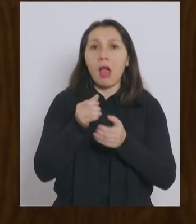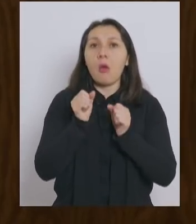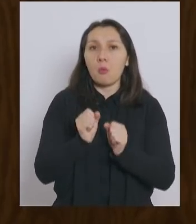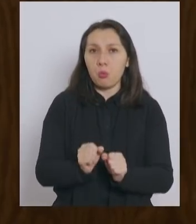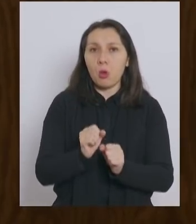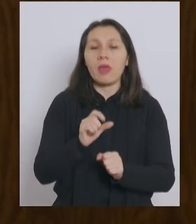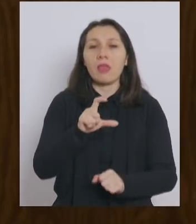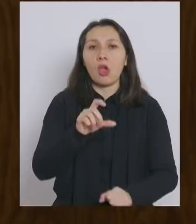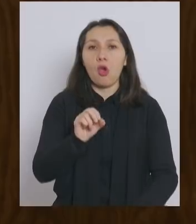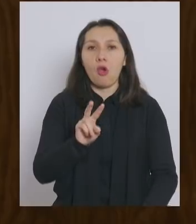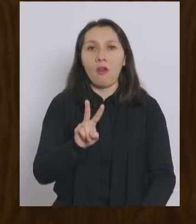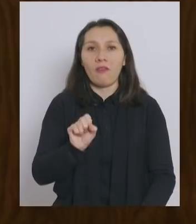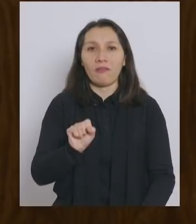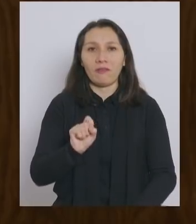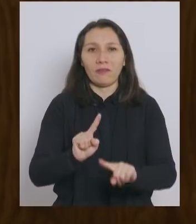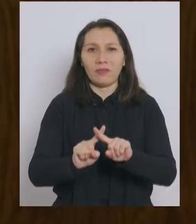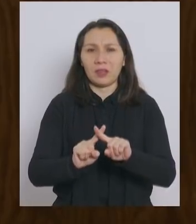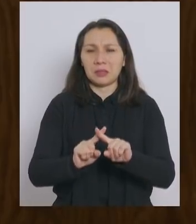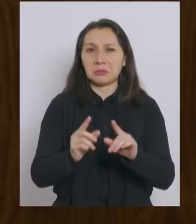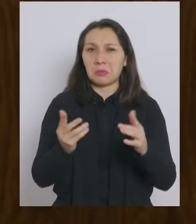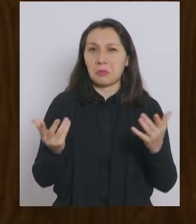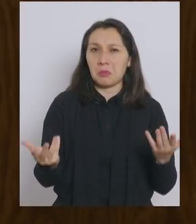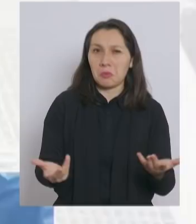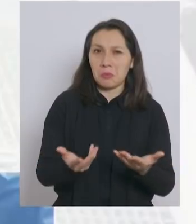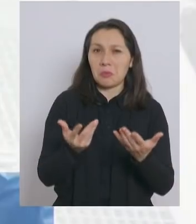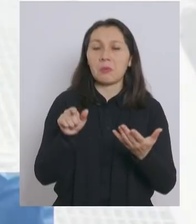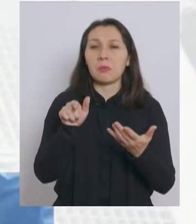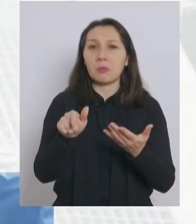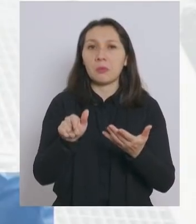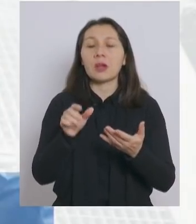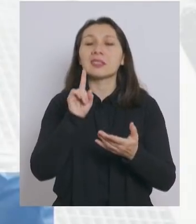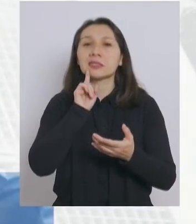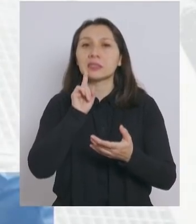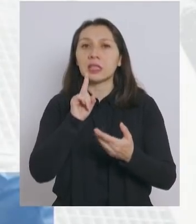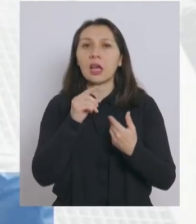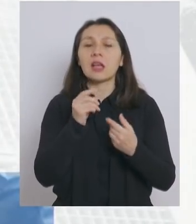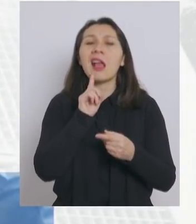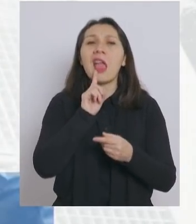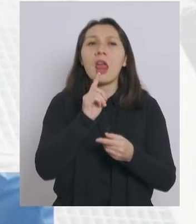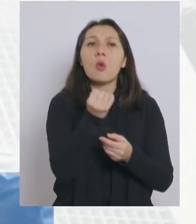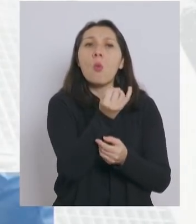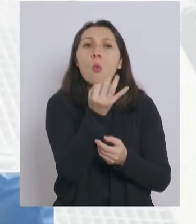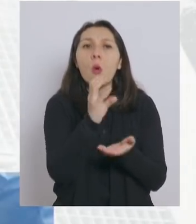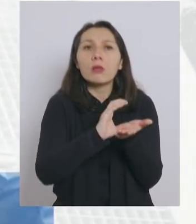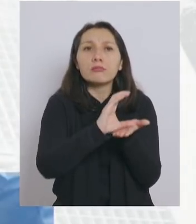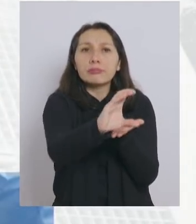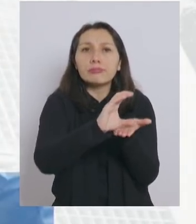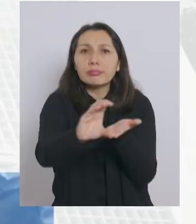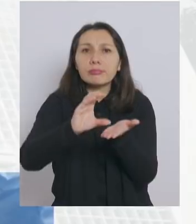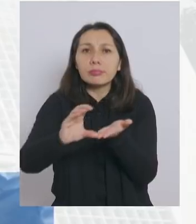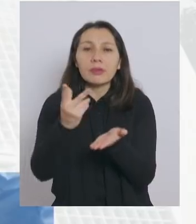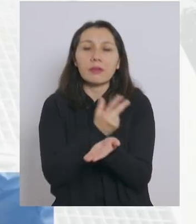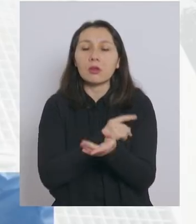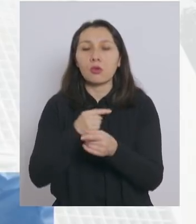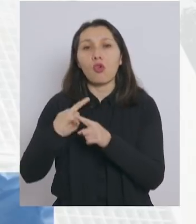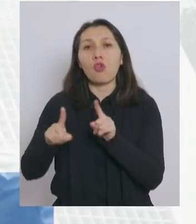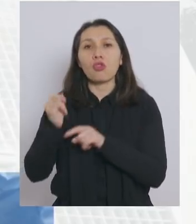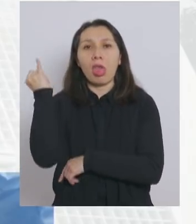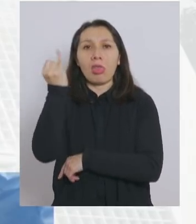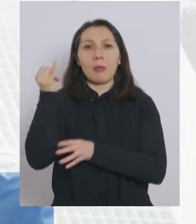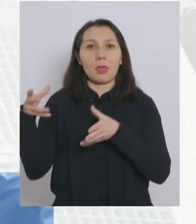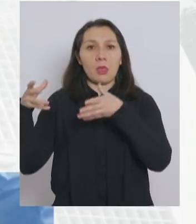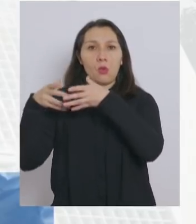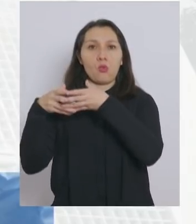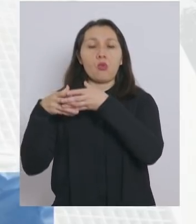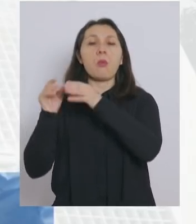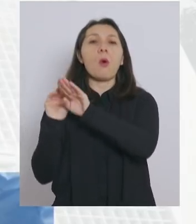proveer. ¿Cómo se decide la asignación de las dosis de vacunas? Esto se hace por un grupo independiente que